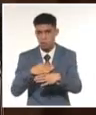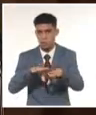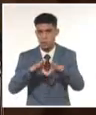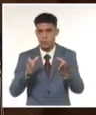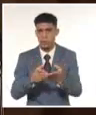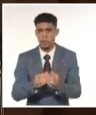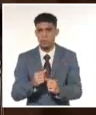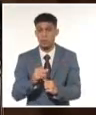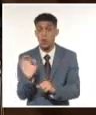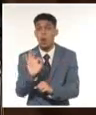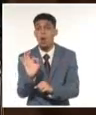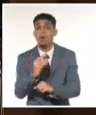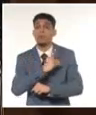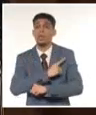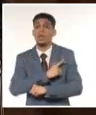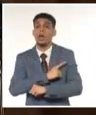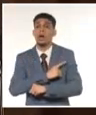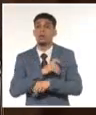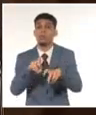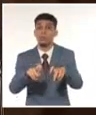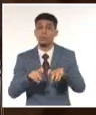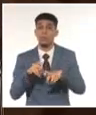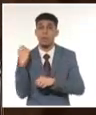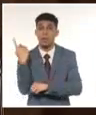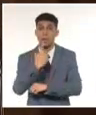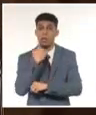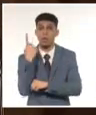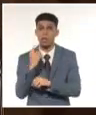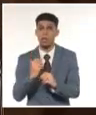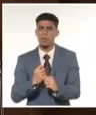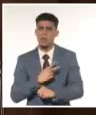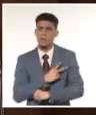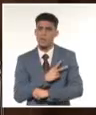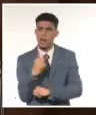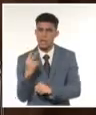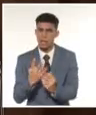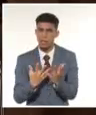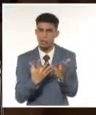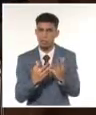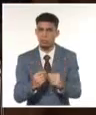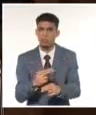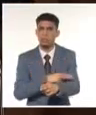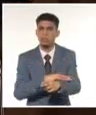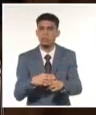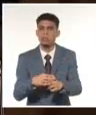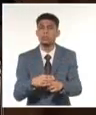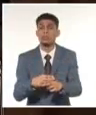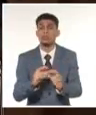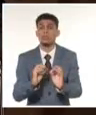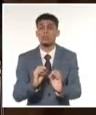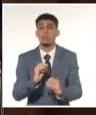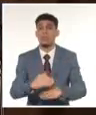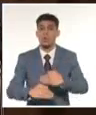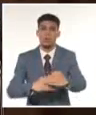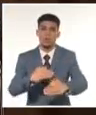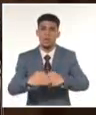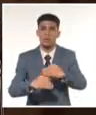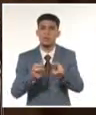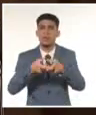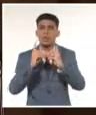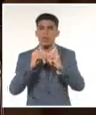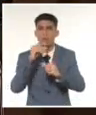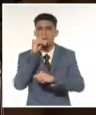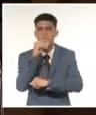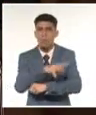Poder Popular, que han librado con valentía y coraje un histórico proceso de rendición de cuentas en medio de